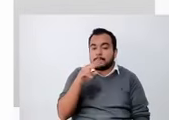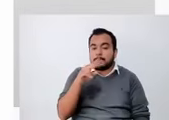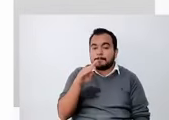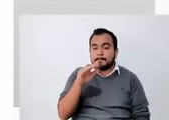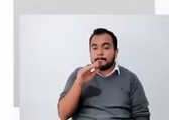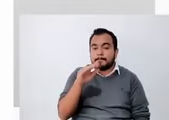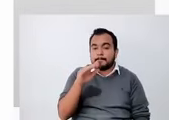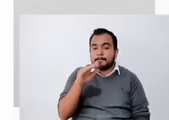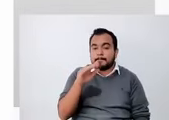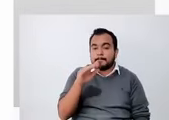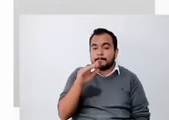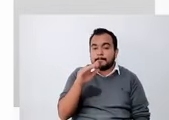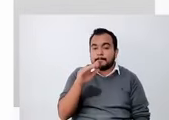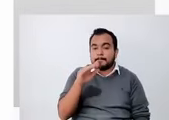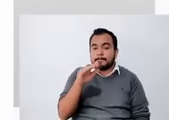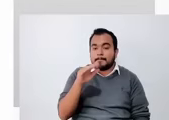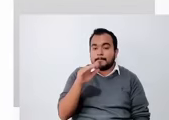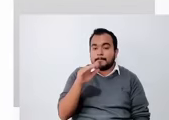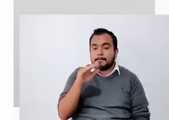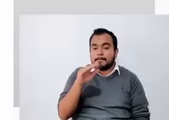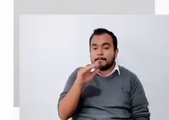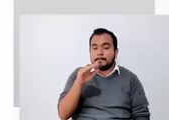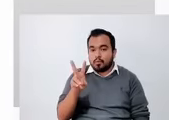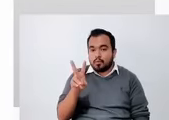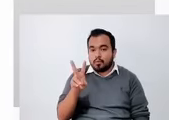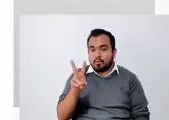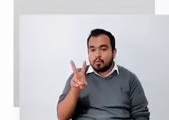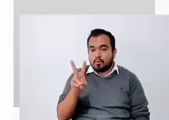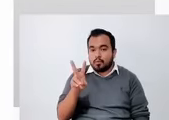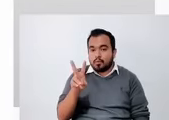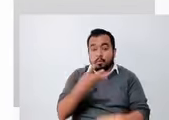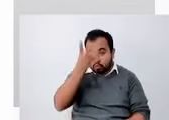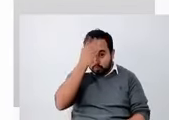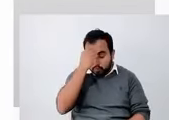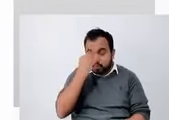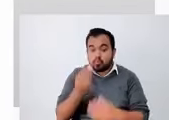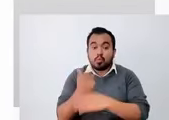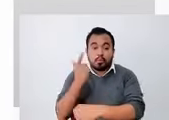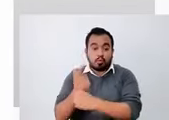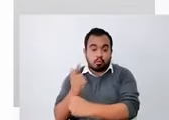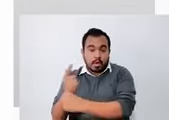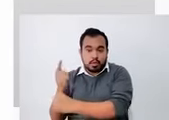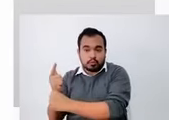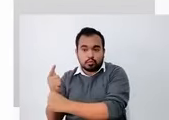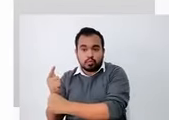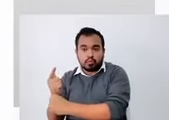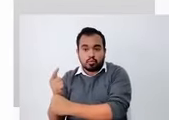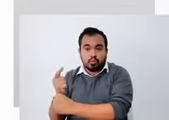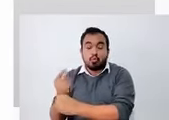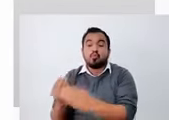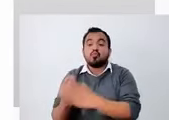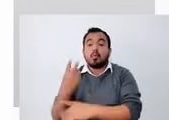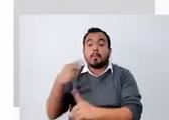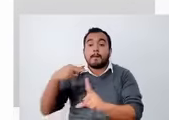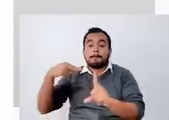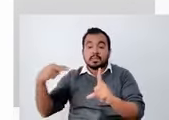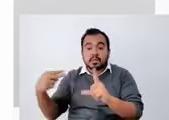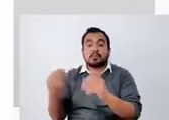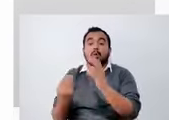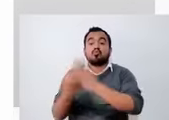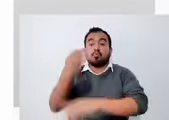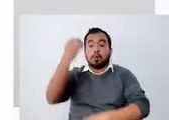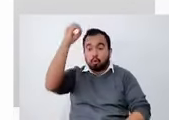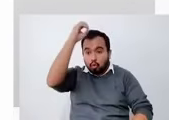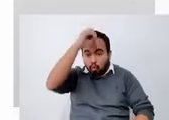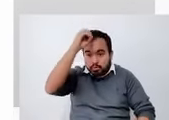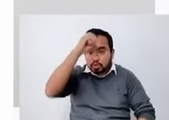Views, nuevos conocimientos, nuevos descubrimientos, nuevos hallazgos, nuevas perspectivas, nuevas opiniones. Y él mismo decía,